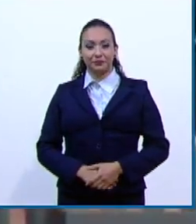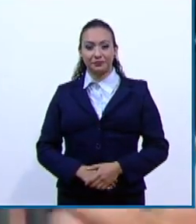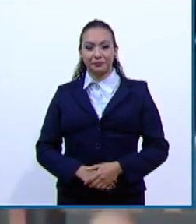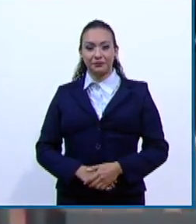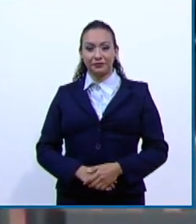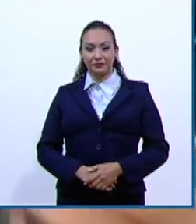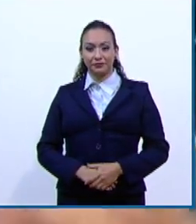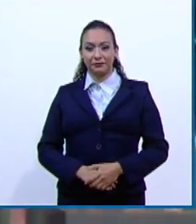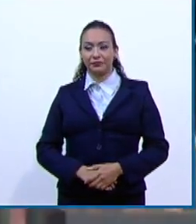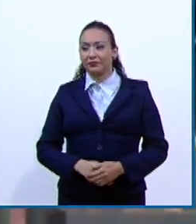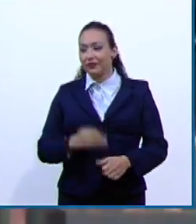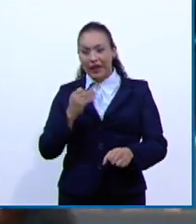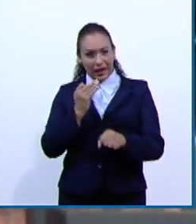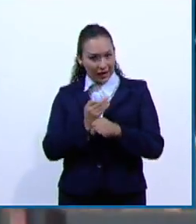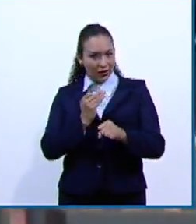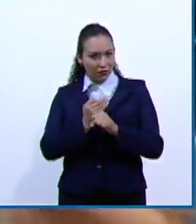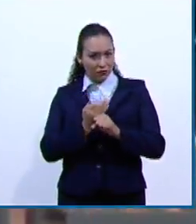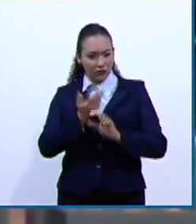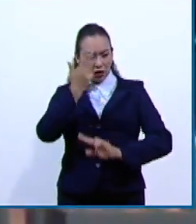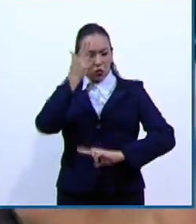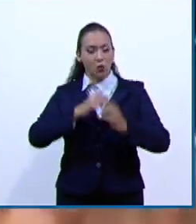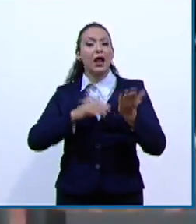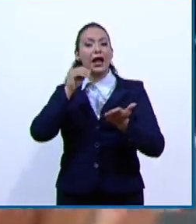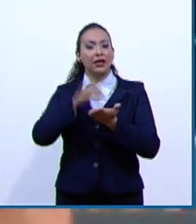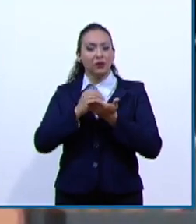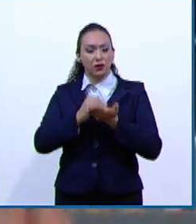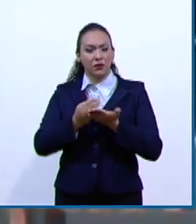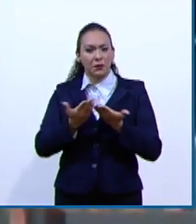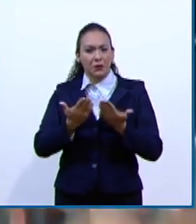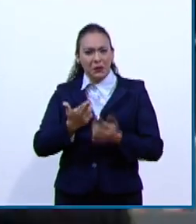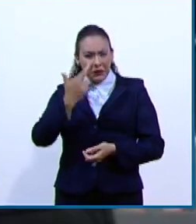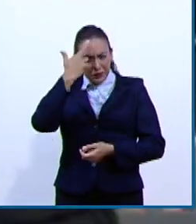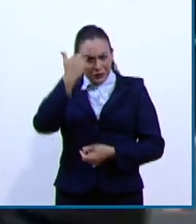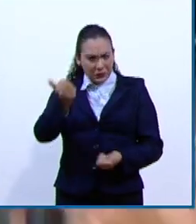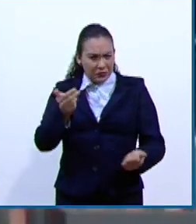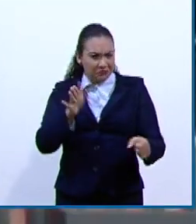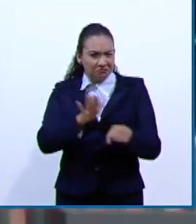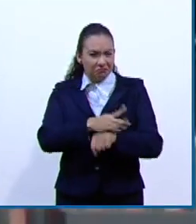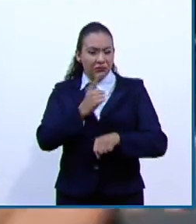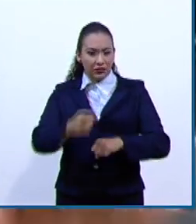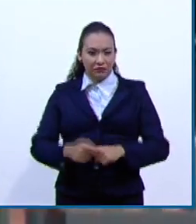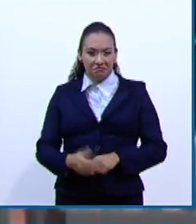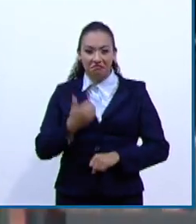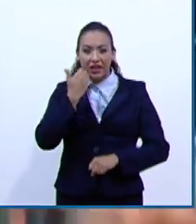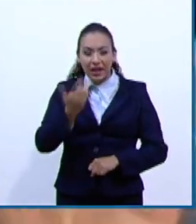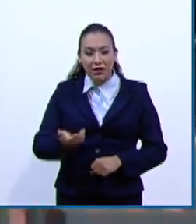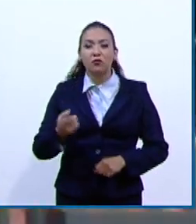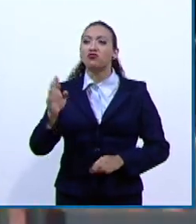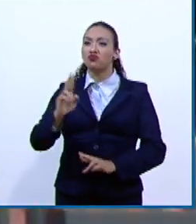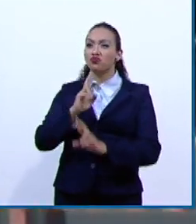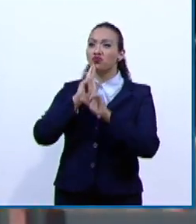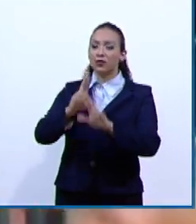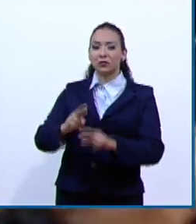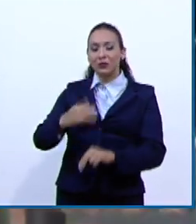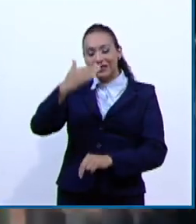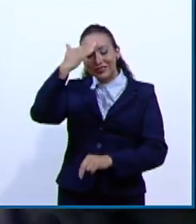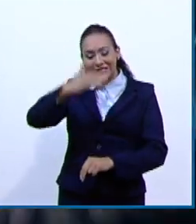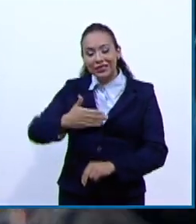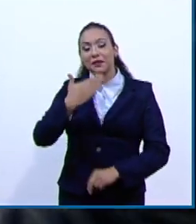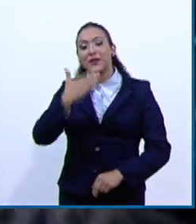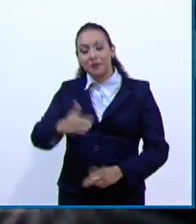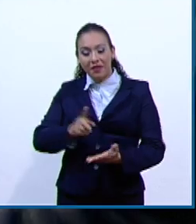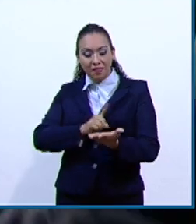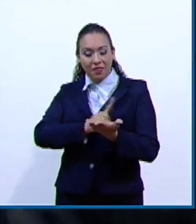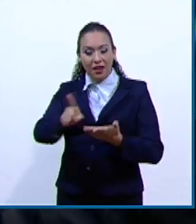La continuidad del paro siga hasta que no nos garanticen técnica y oficialmente bien nuestros derechos y los